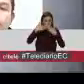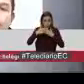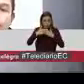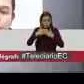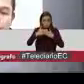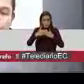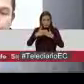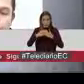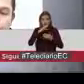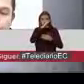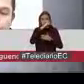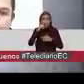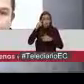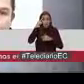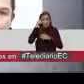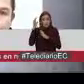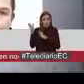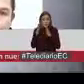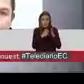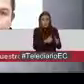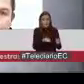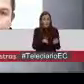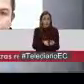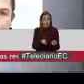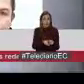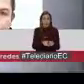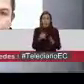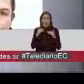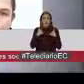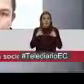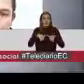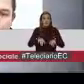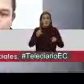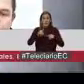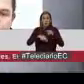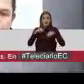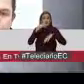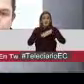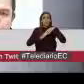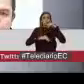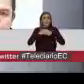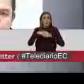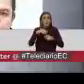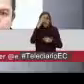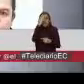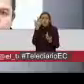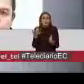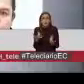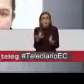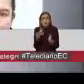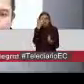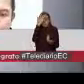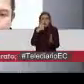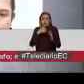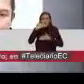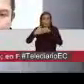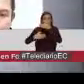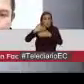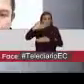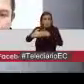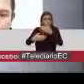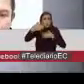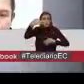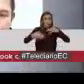acuso, como en el caso de Fernando Balda, Romero y Correa aún son inocentes. Mi rol es demostrar que no lo son. Mi rol